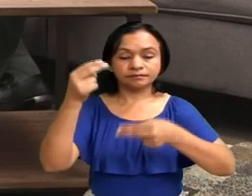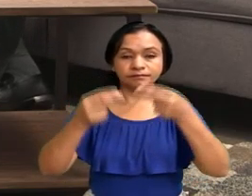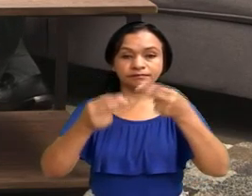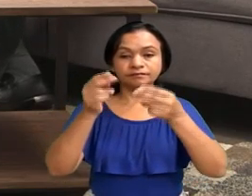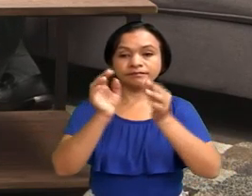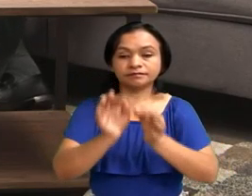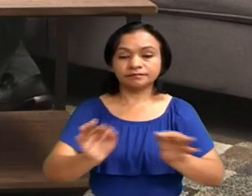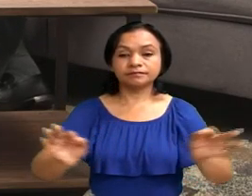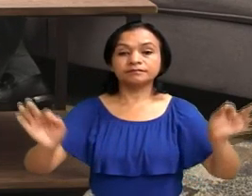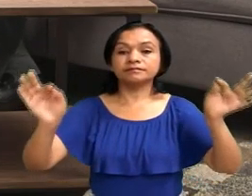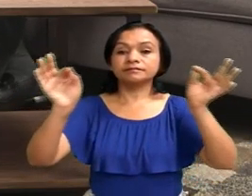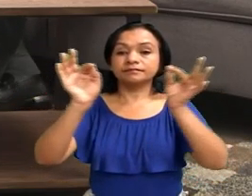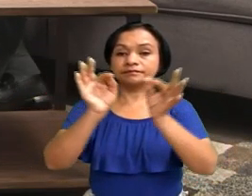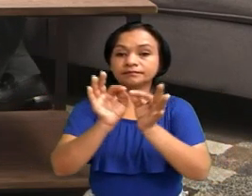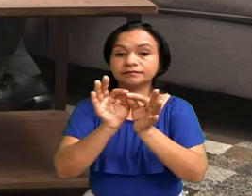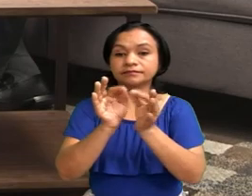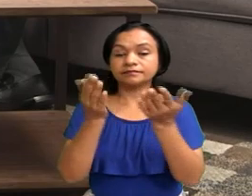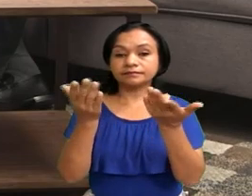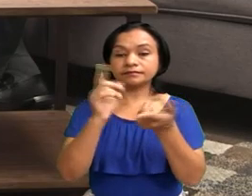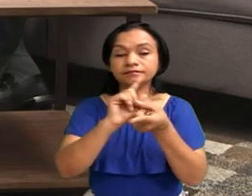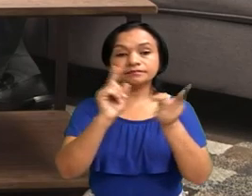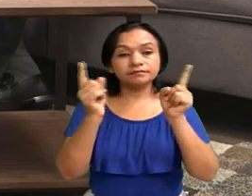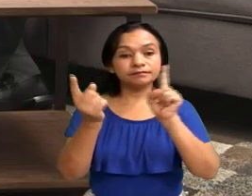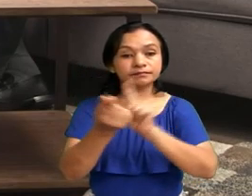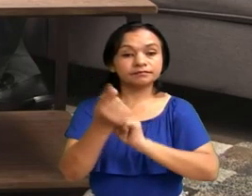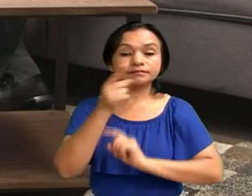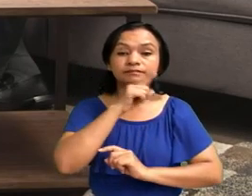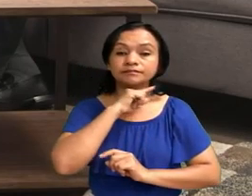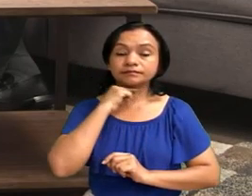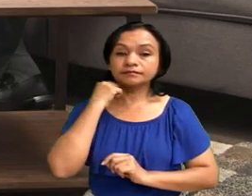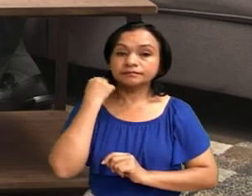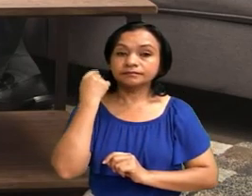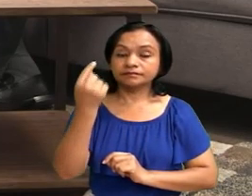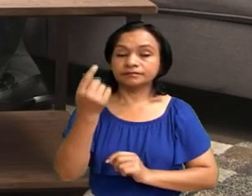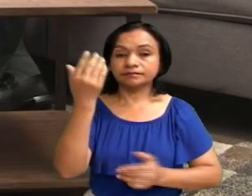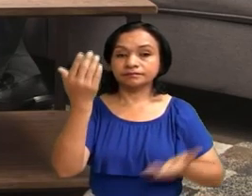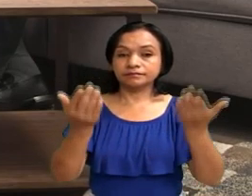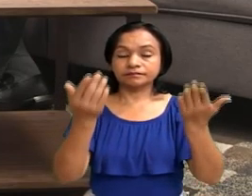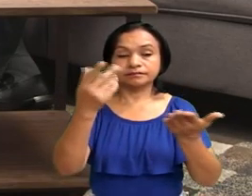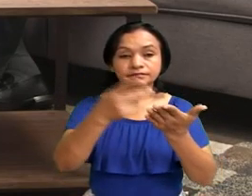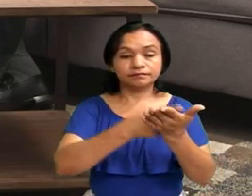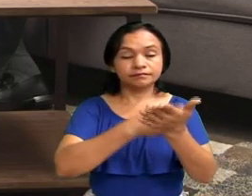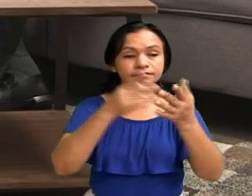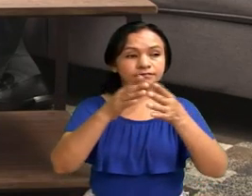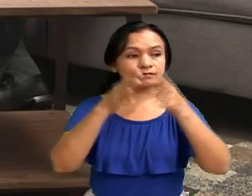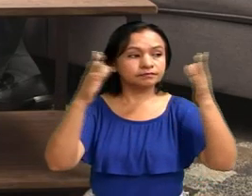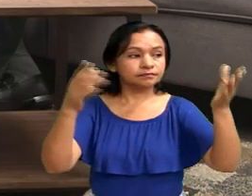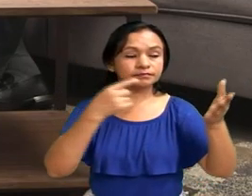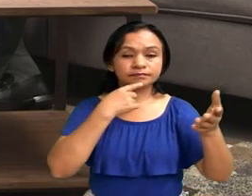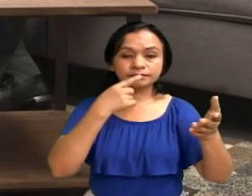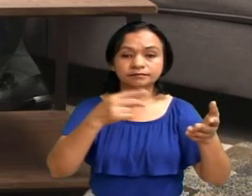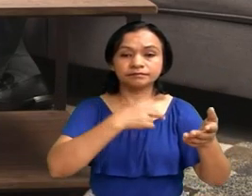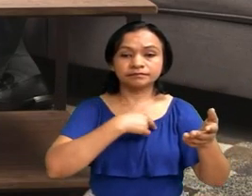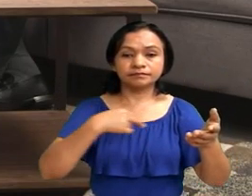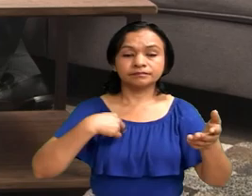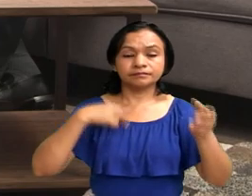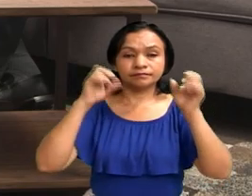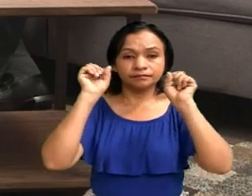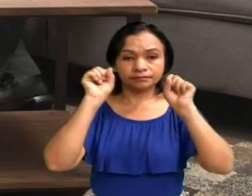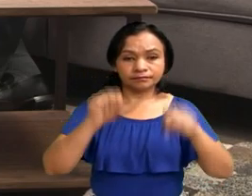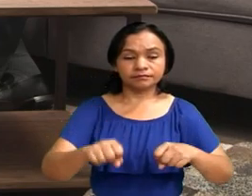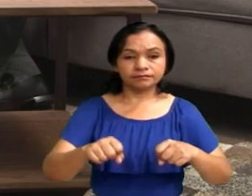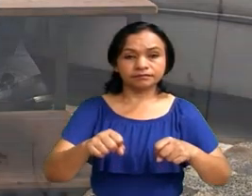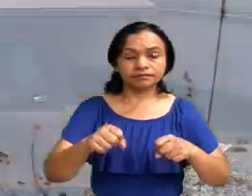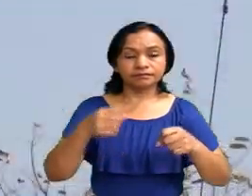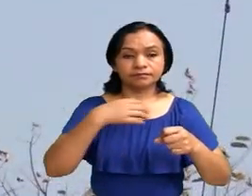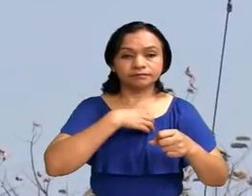bastante importante, pero también transformando las realidades, porque de repente los proyectos grandes pues mueven precisamente la capacidad mediática